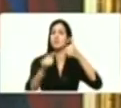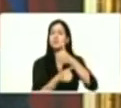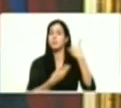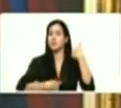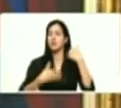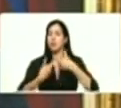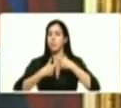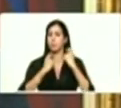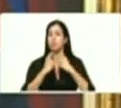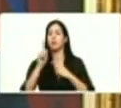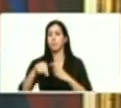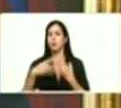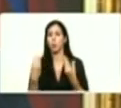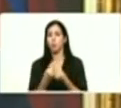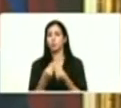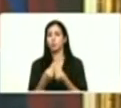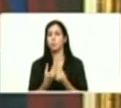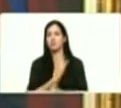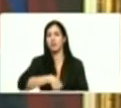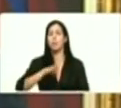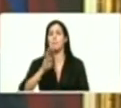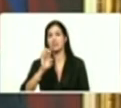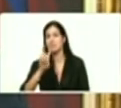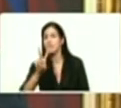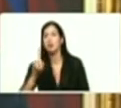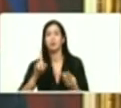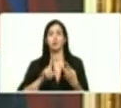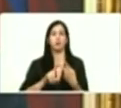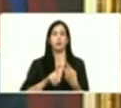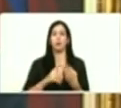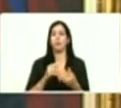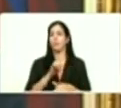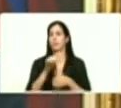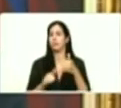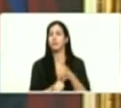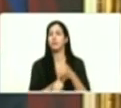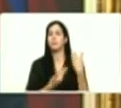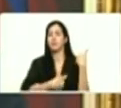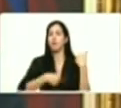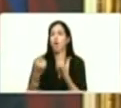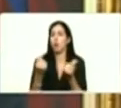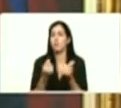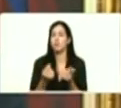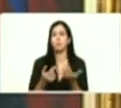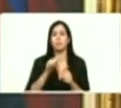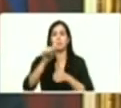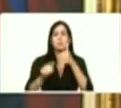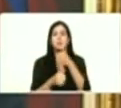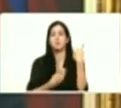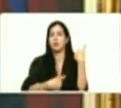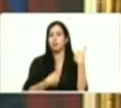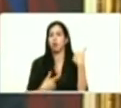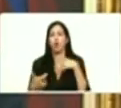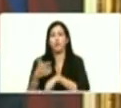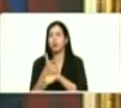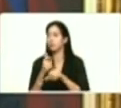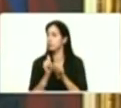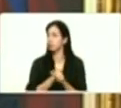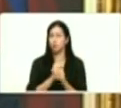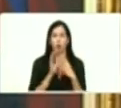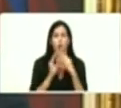económico junto al presidente del banco central los ministros de economía el vicepresidente ejecutivo activando activando